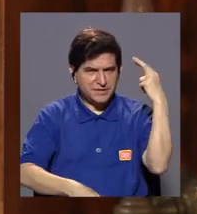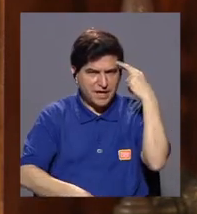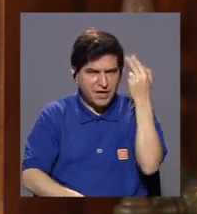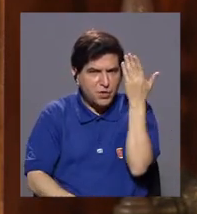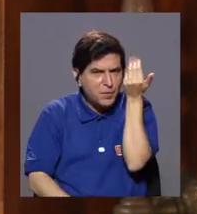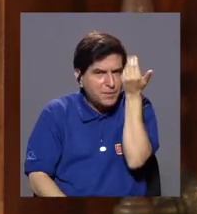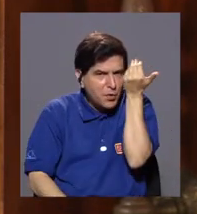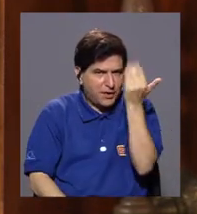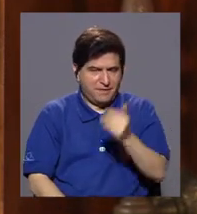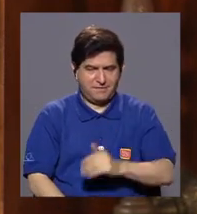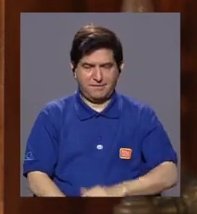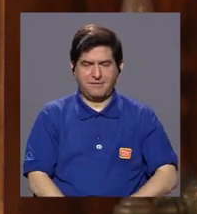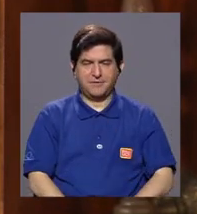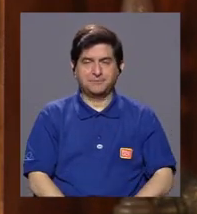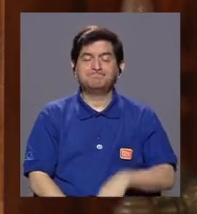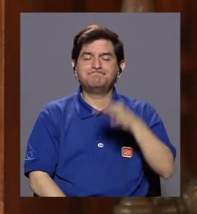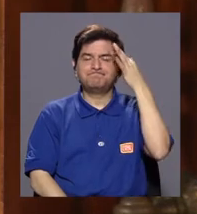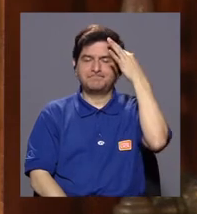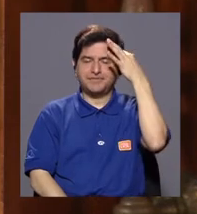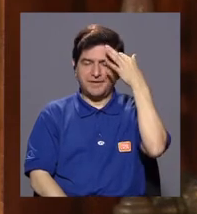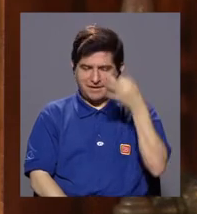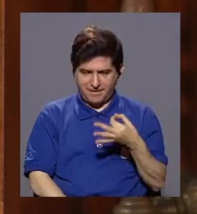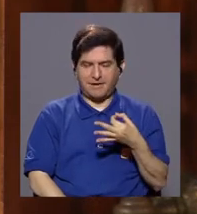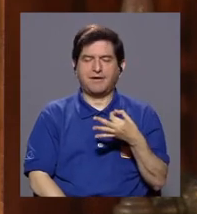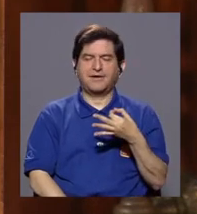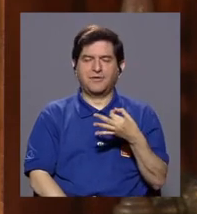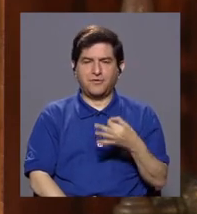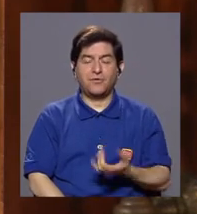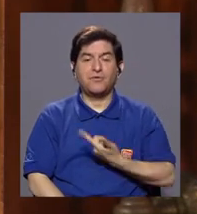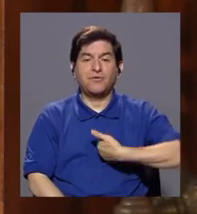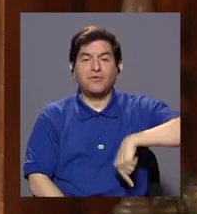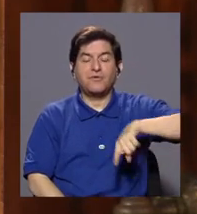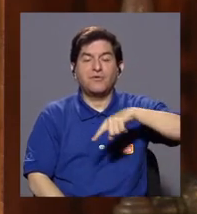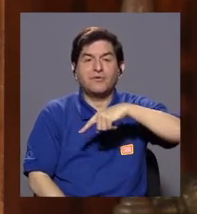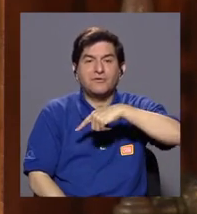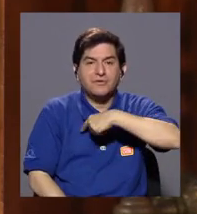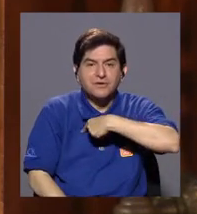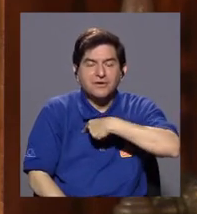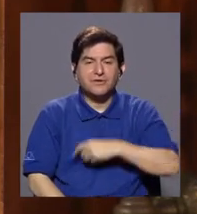porque creo que efectivamente lo que hemos